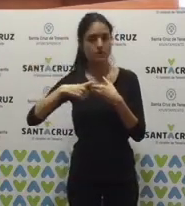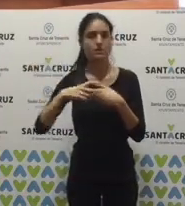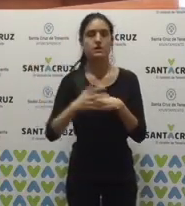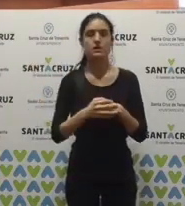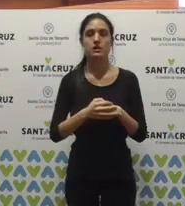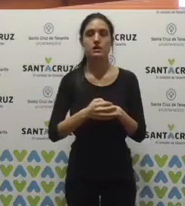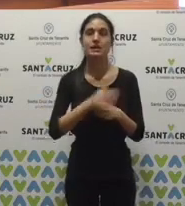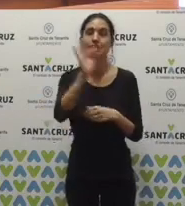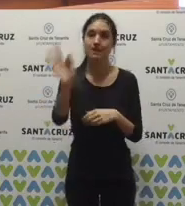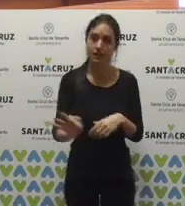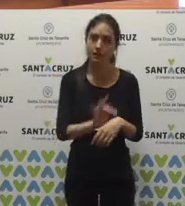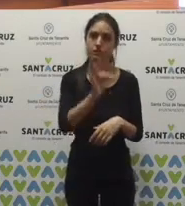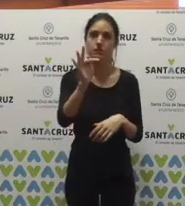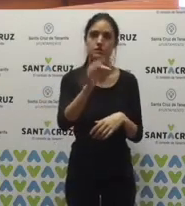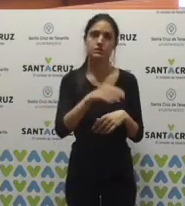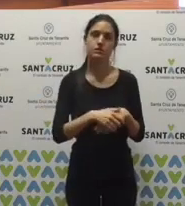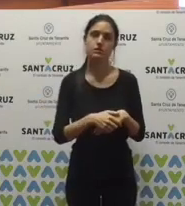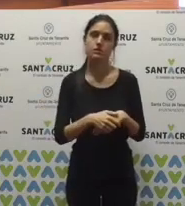y